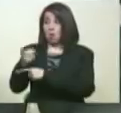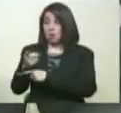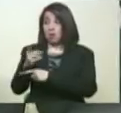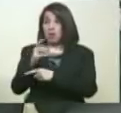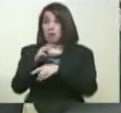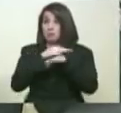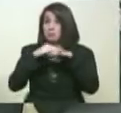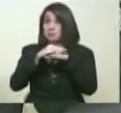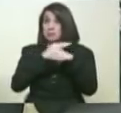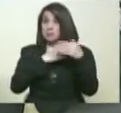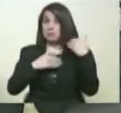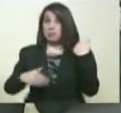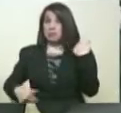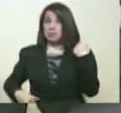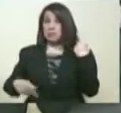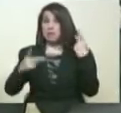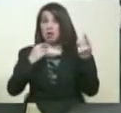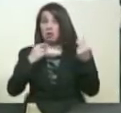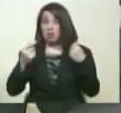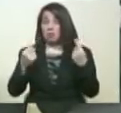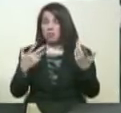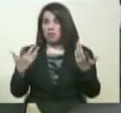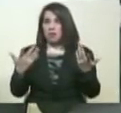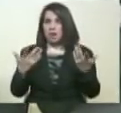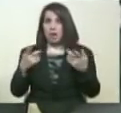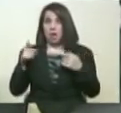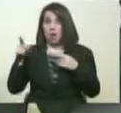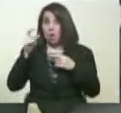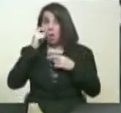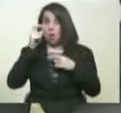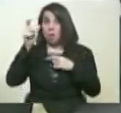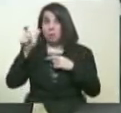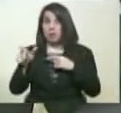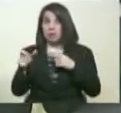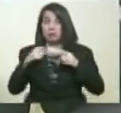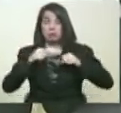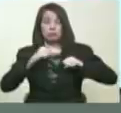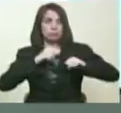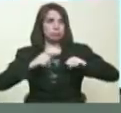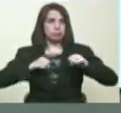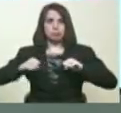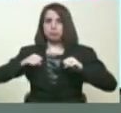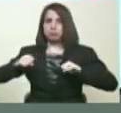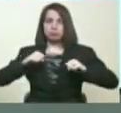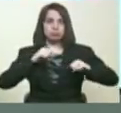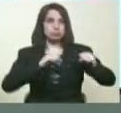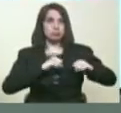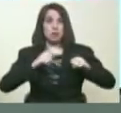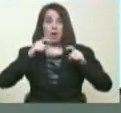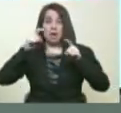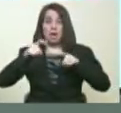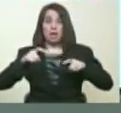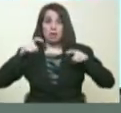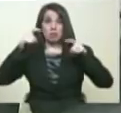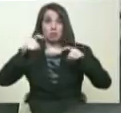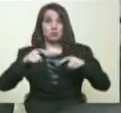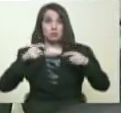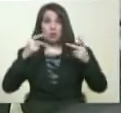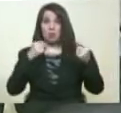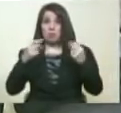Quiero que me la comente. Este hombre, gran dinamismo, tanto en la agricultura como en la economía